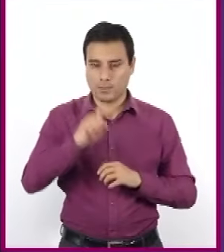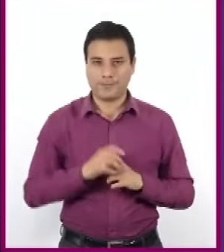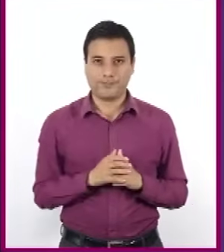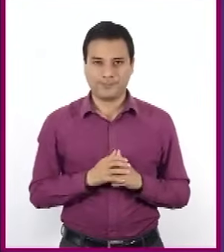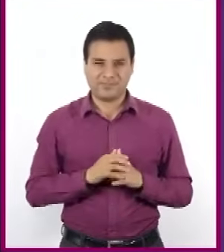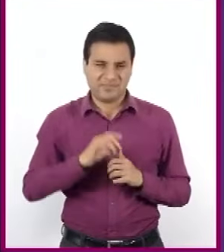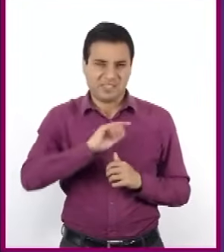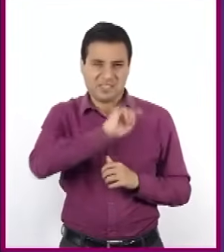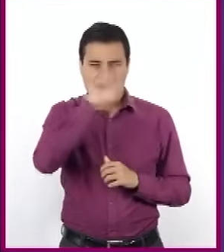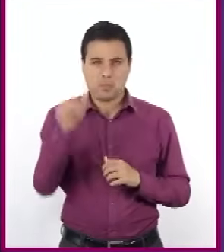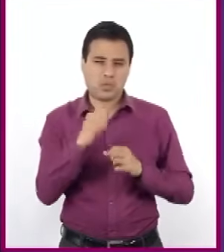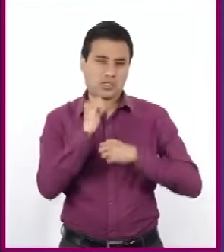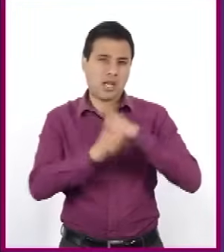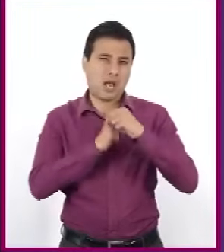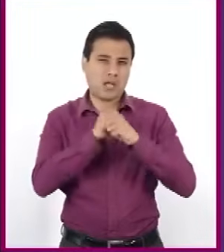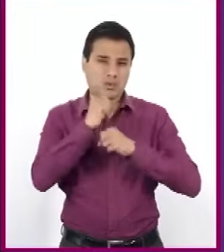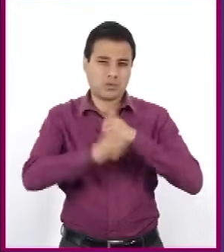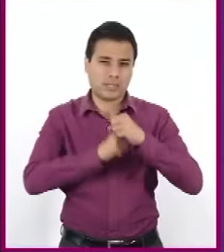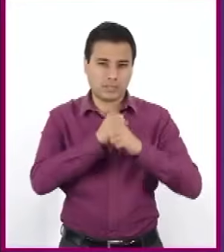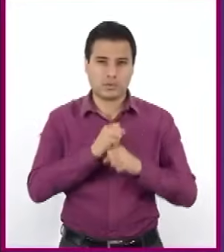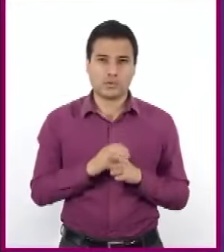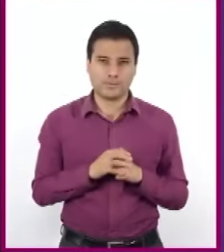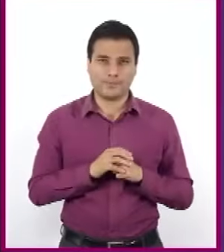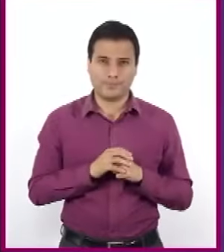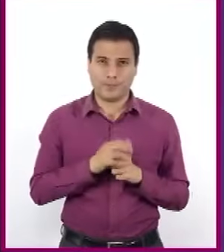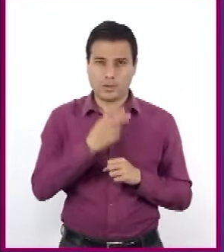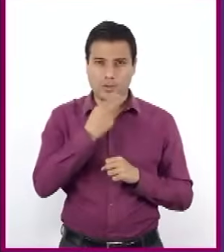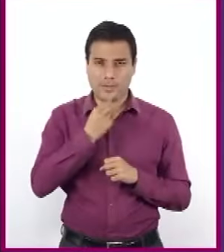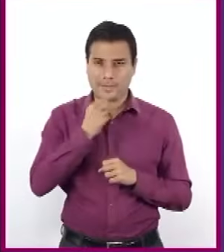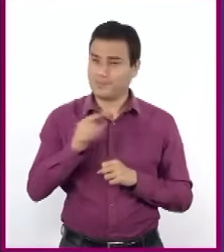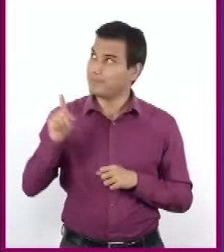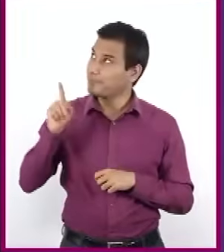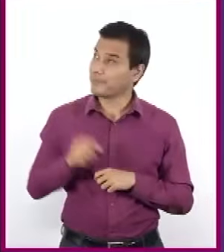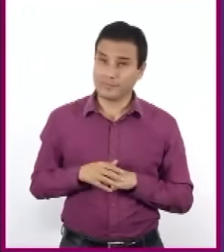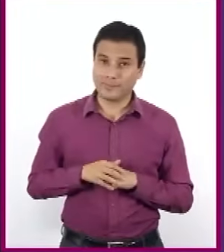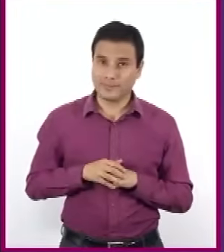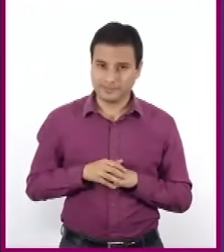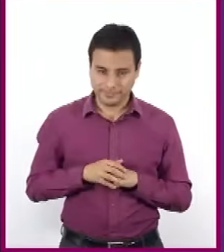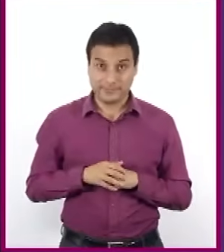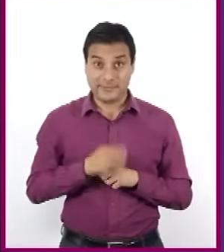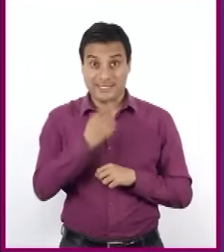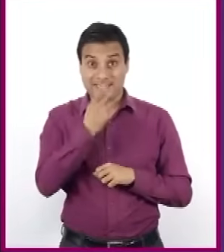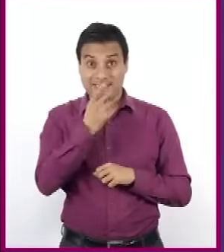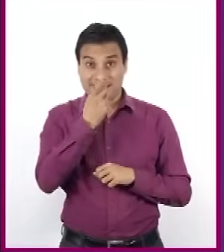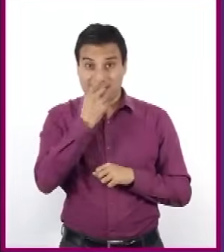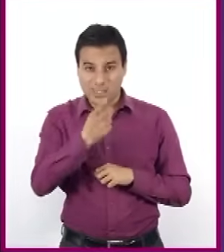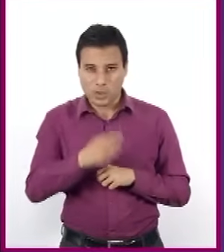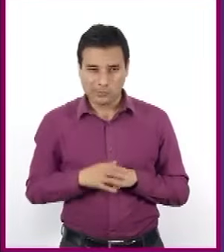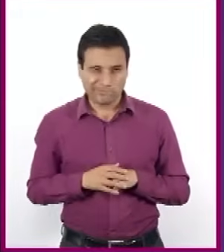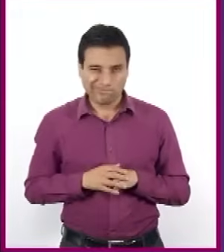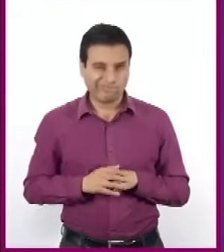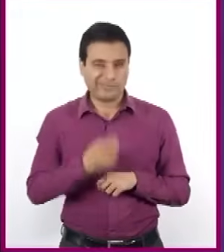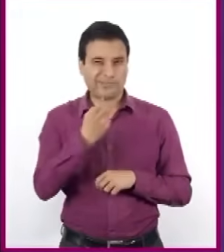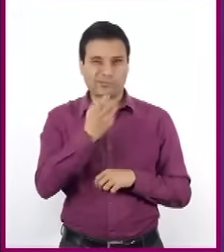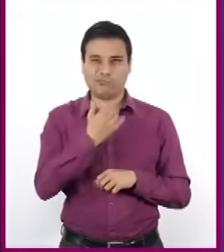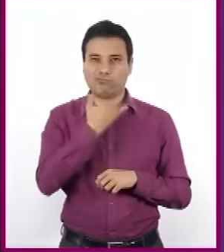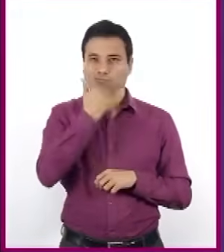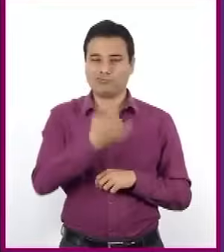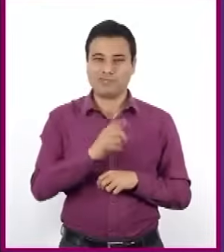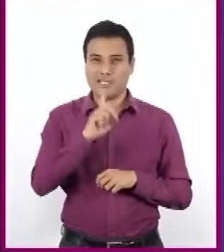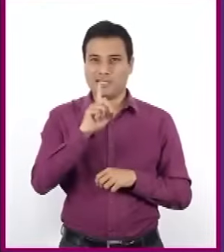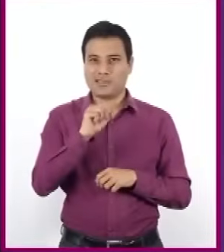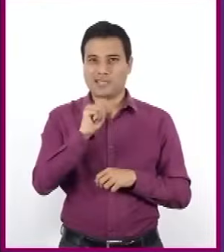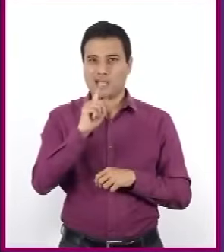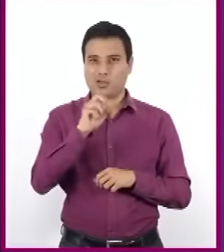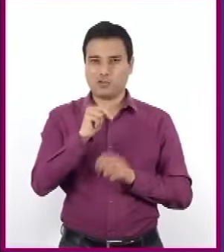Varias décadas después, Stanislao Cannizzaro retomó esta idea y corrigió los datos proporcionados por John Dalton sobre